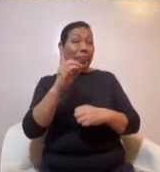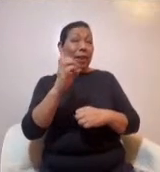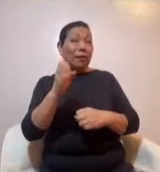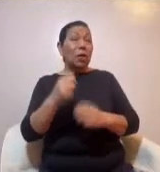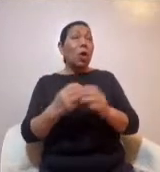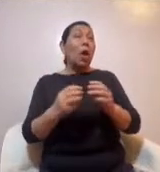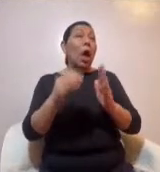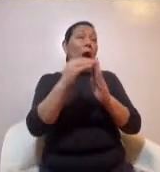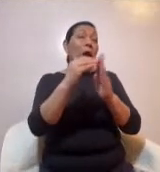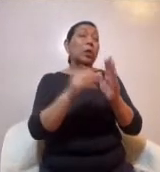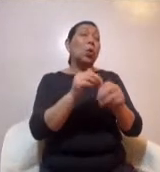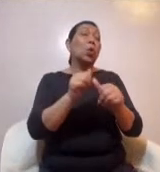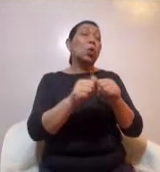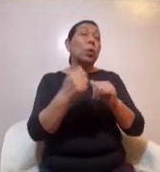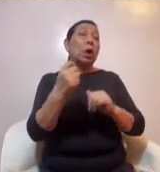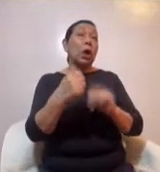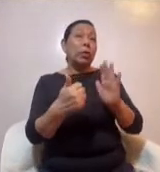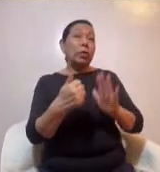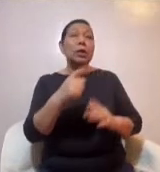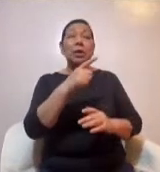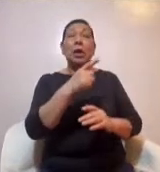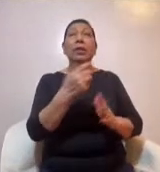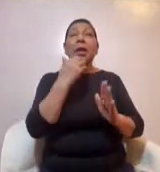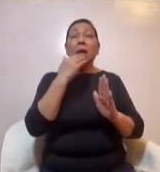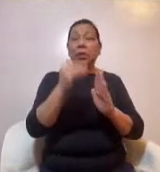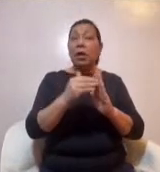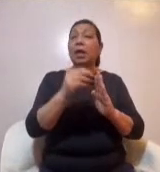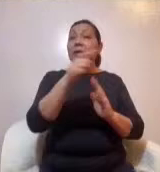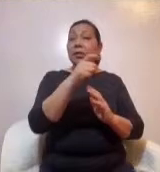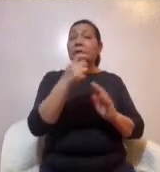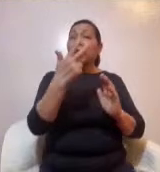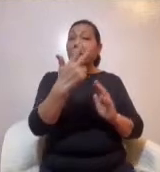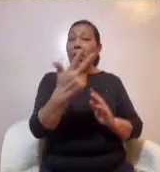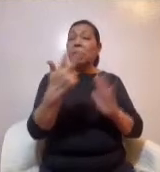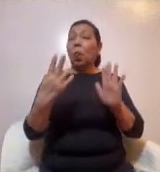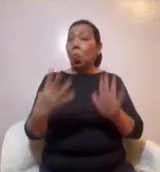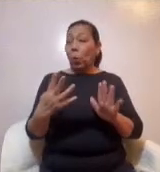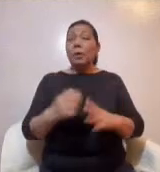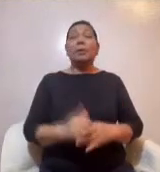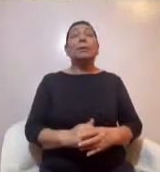está estipulado en el artículo 14 del artículo 139.